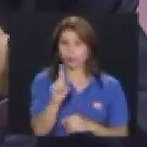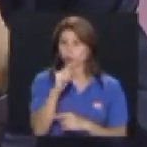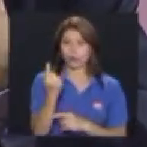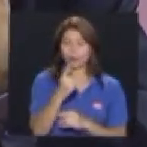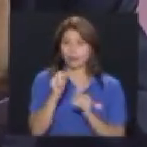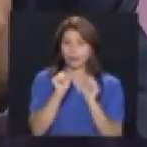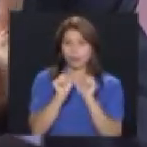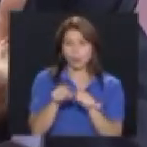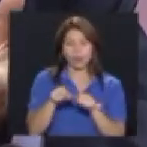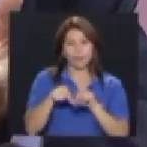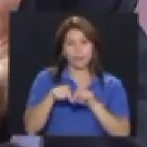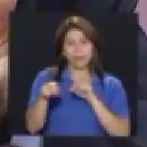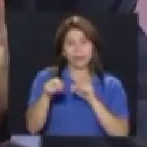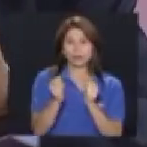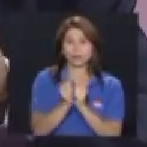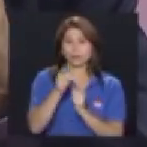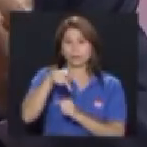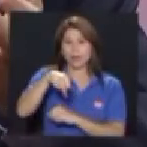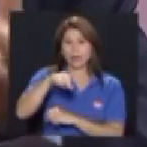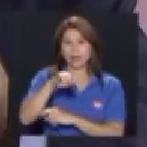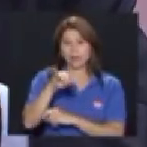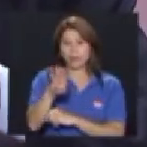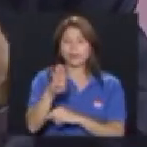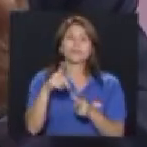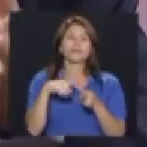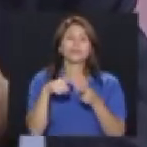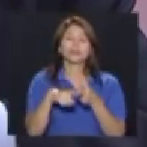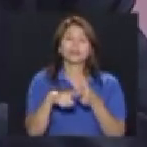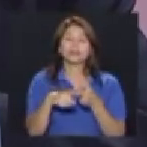sentido era como